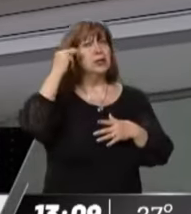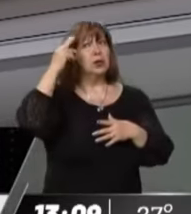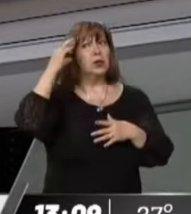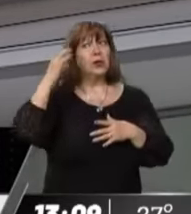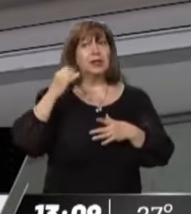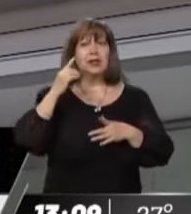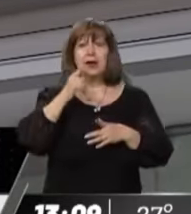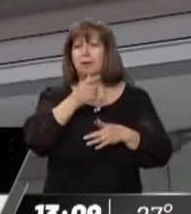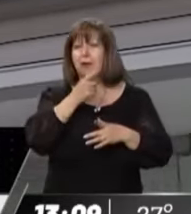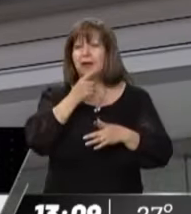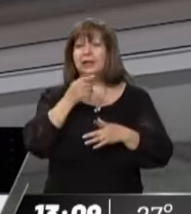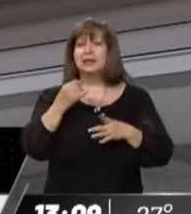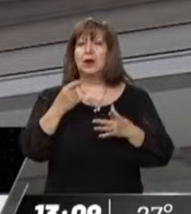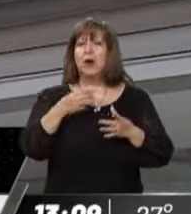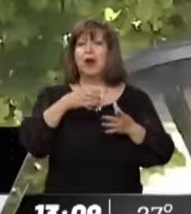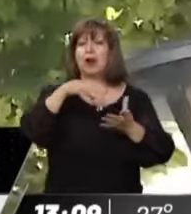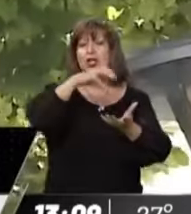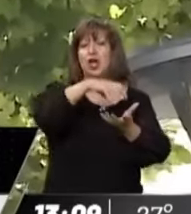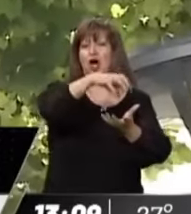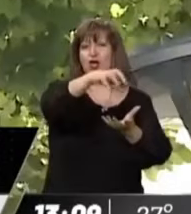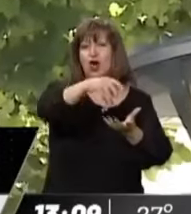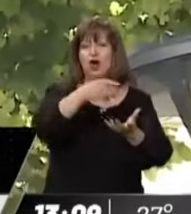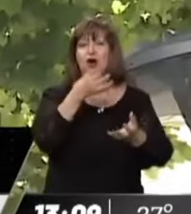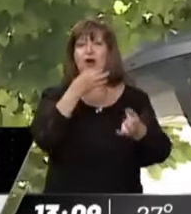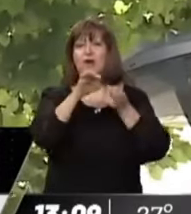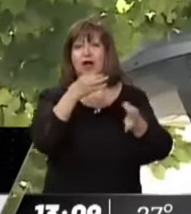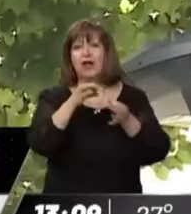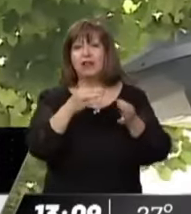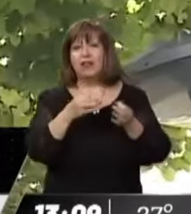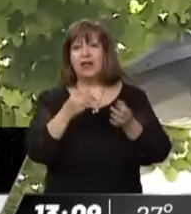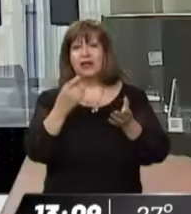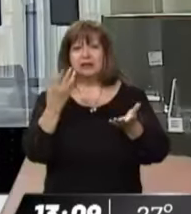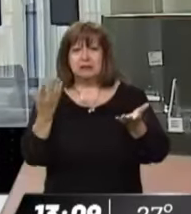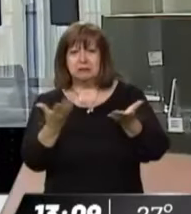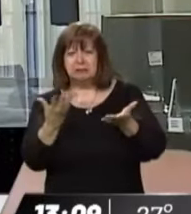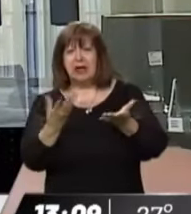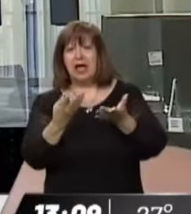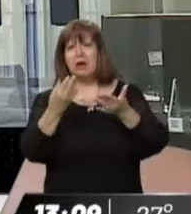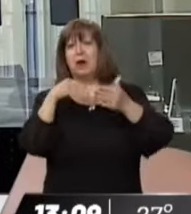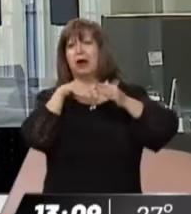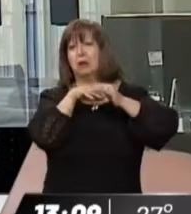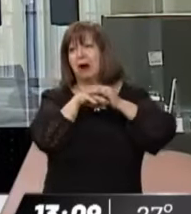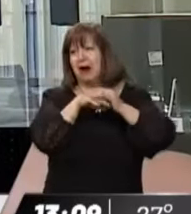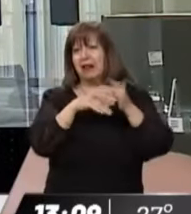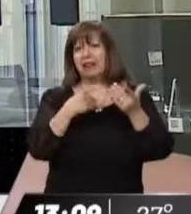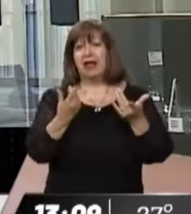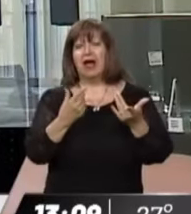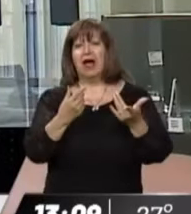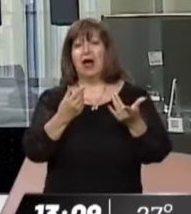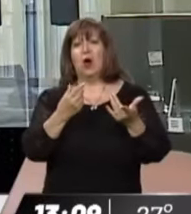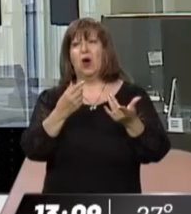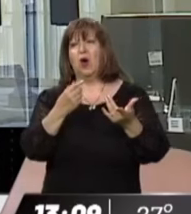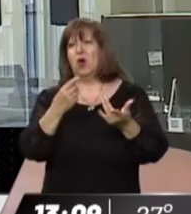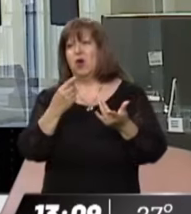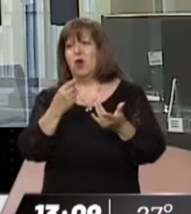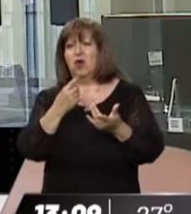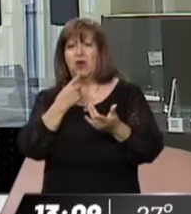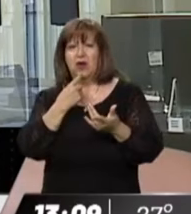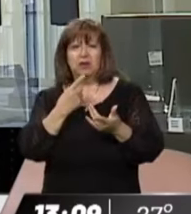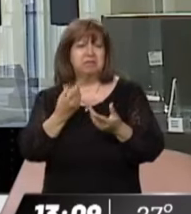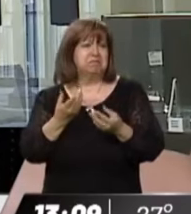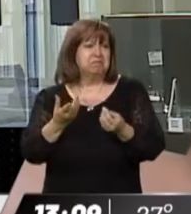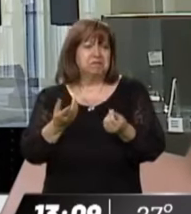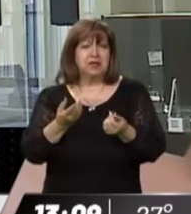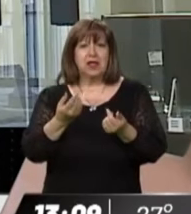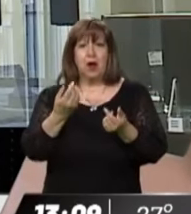lo mismo esto trajo innumerables complicaciones adulteraciones conservación intoxicación es decir si vos